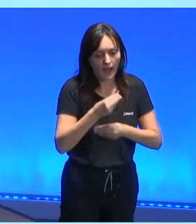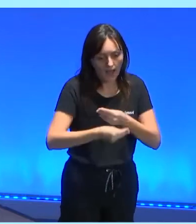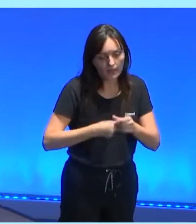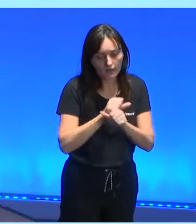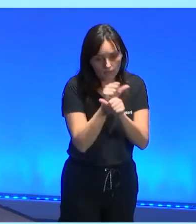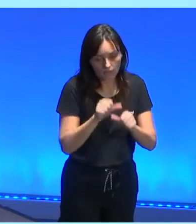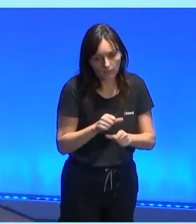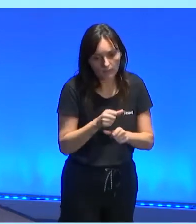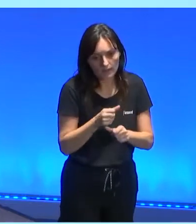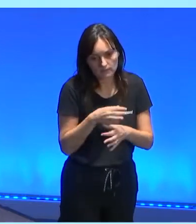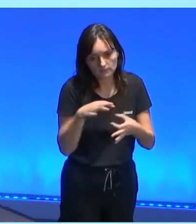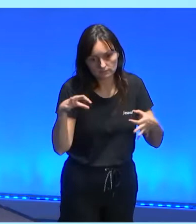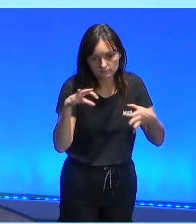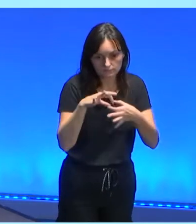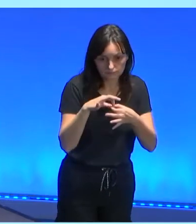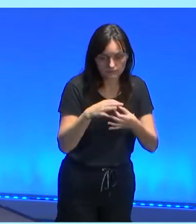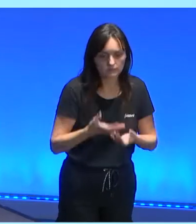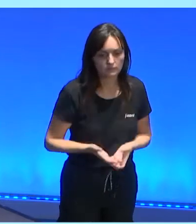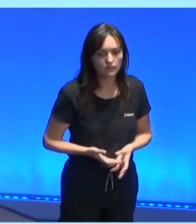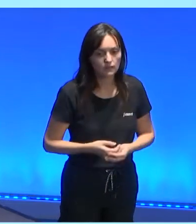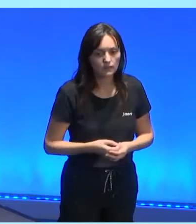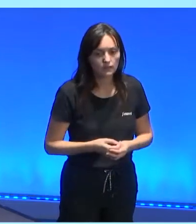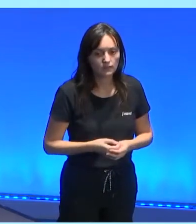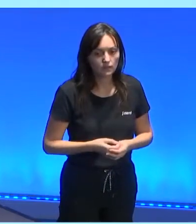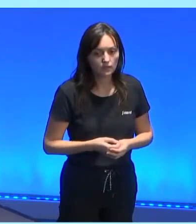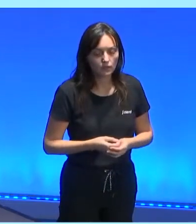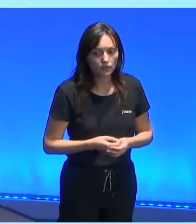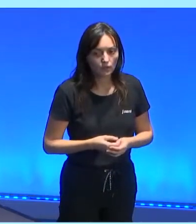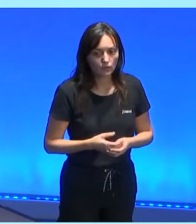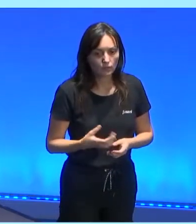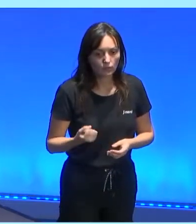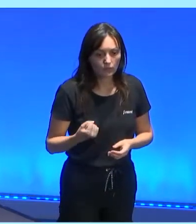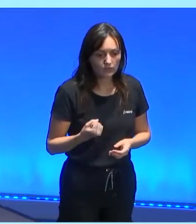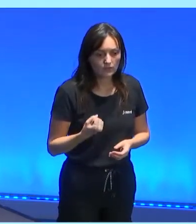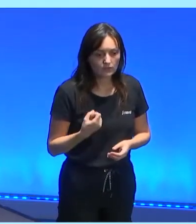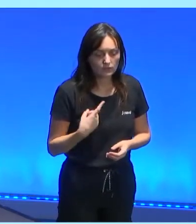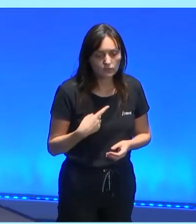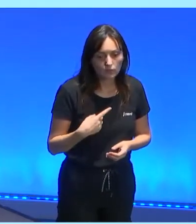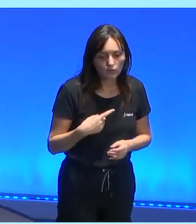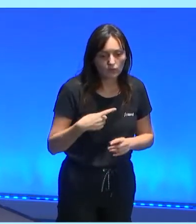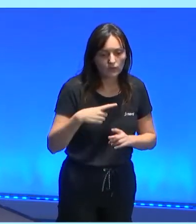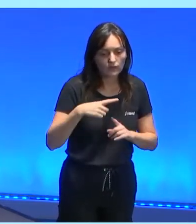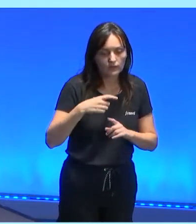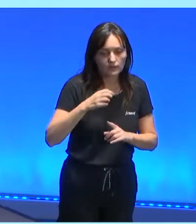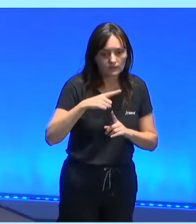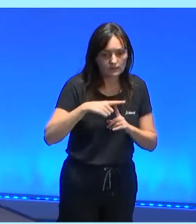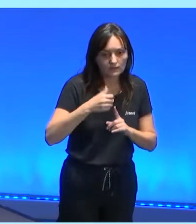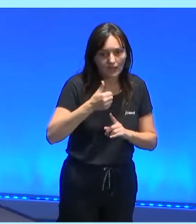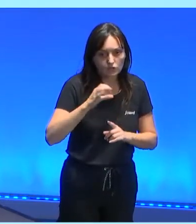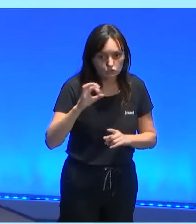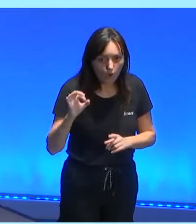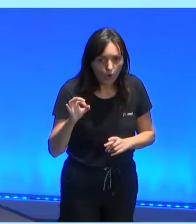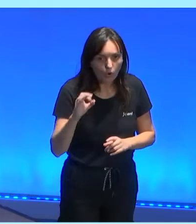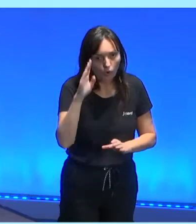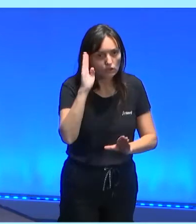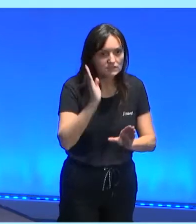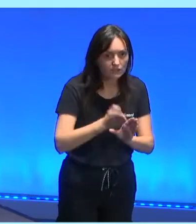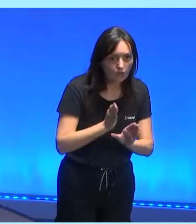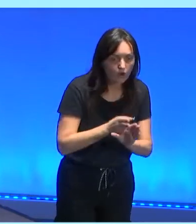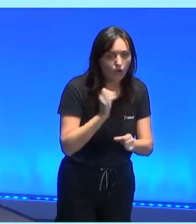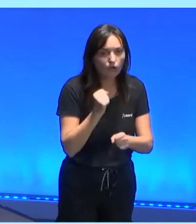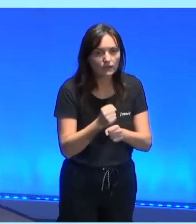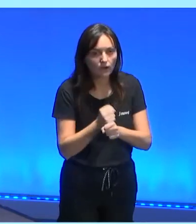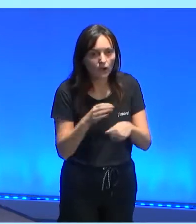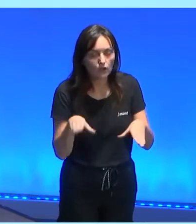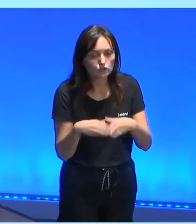porque todos sabemos que el ser TASOC, o ser un TIS, o ser una psicóloga, o ser una trabajadora